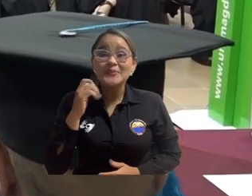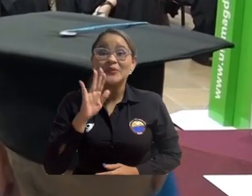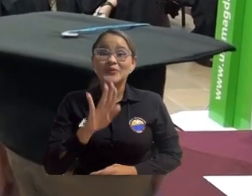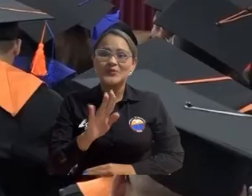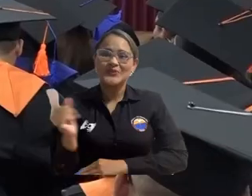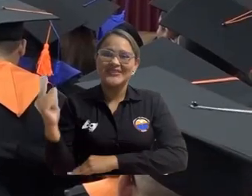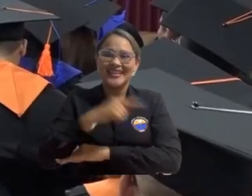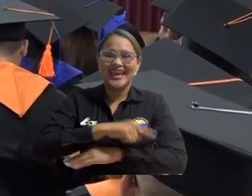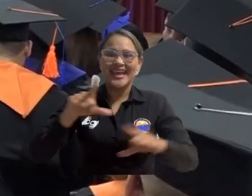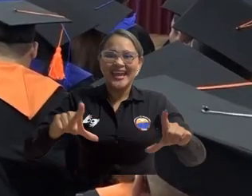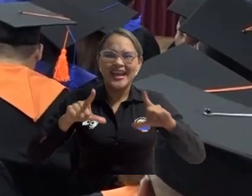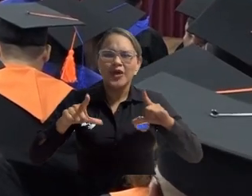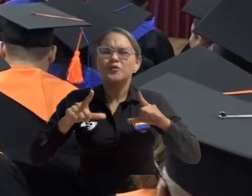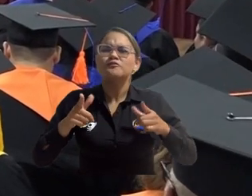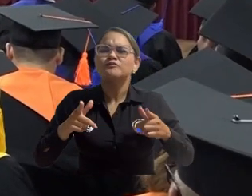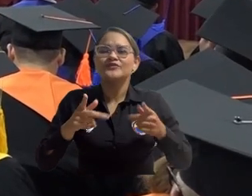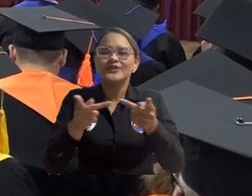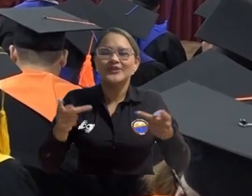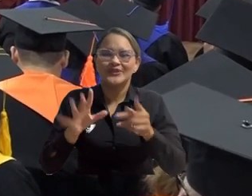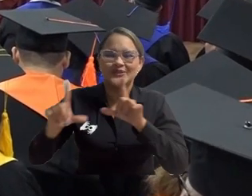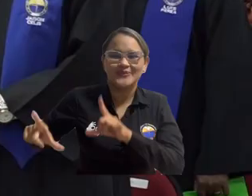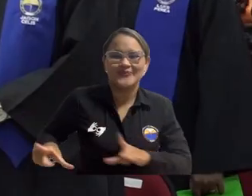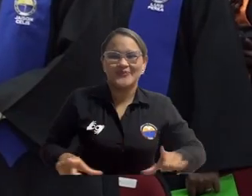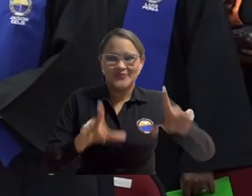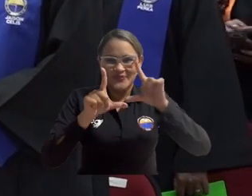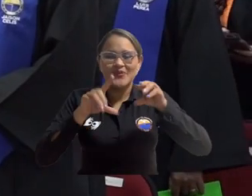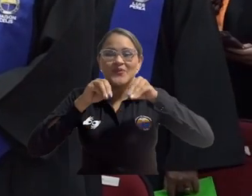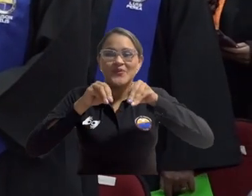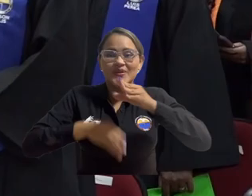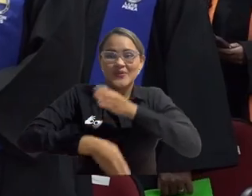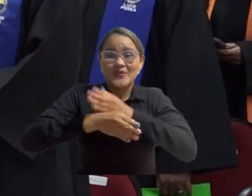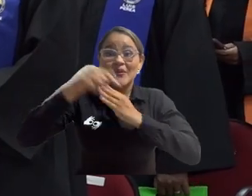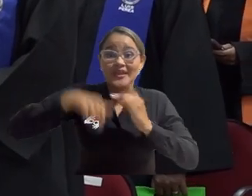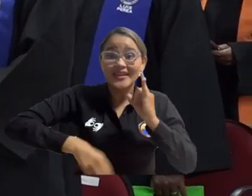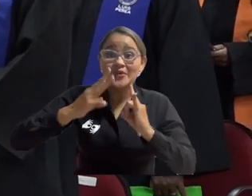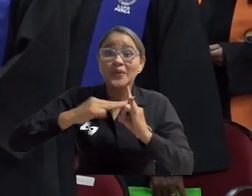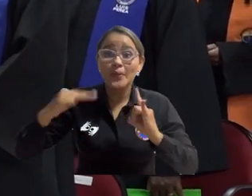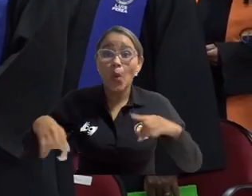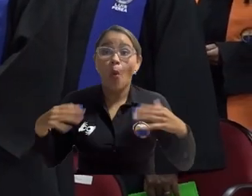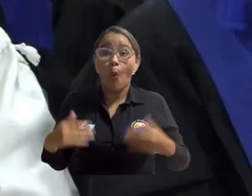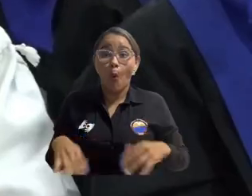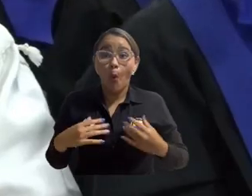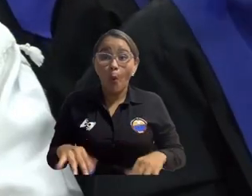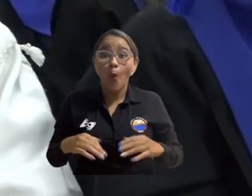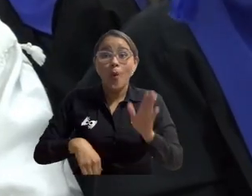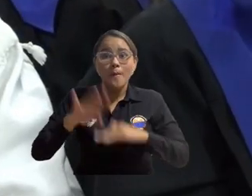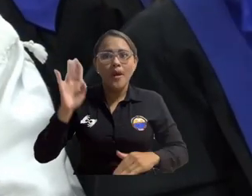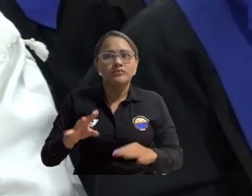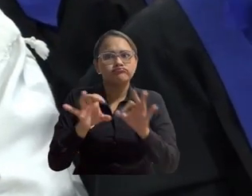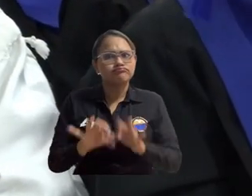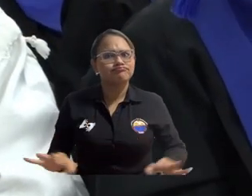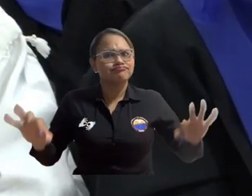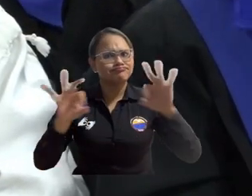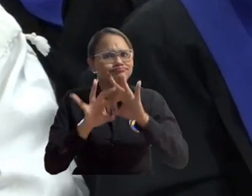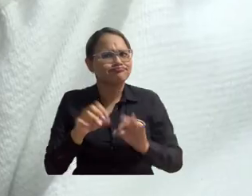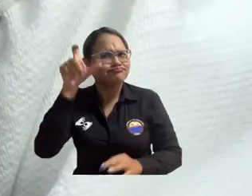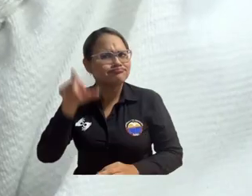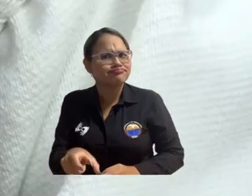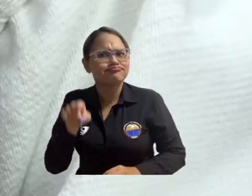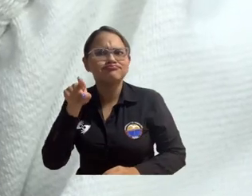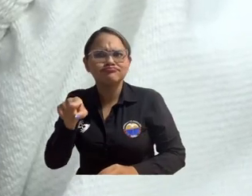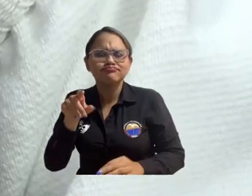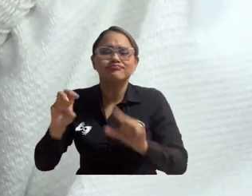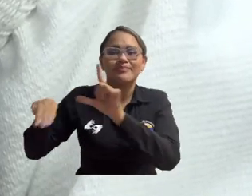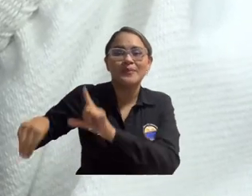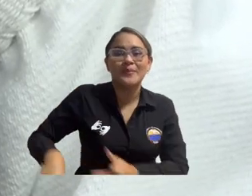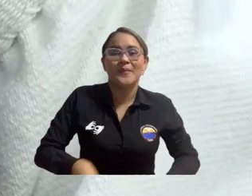Durante la reciente ceremonia de graduación del Centro de Posgrados y Formación Continua de la Universidad del Magdalena, se destacaron algunos momentos importantes